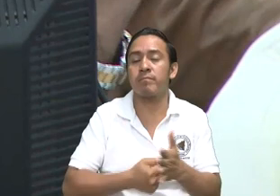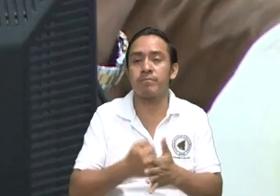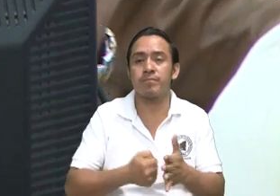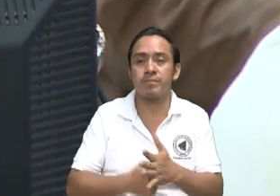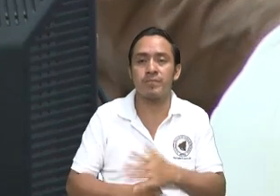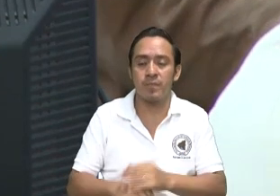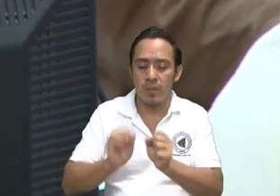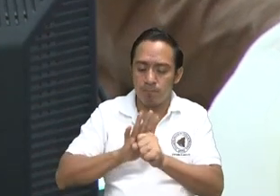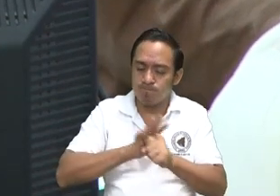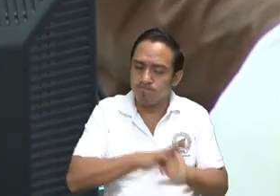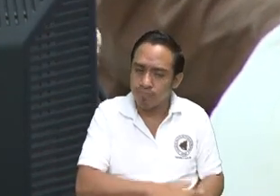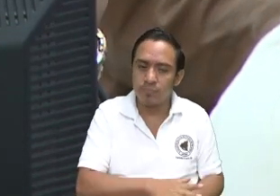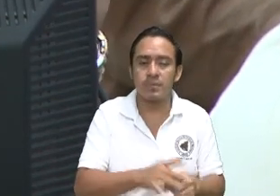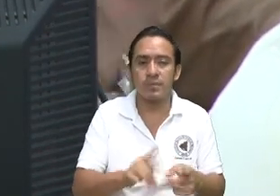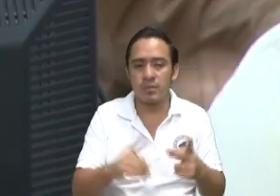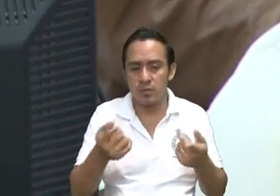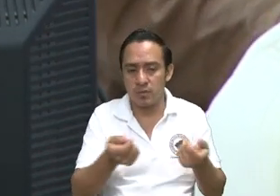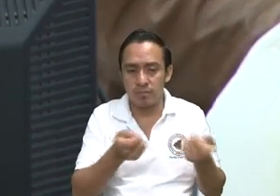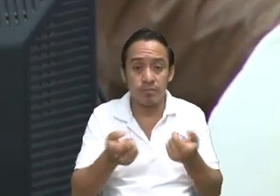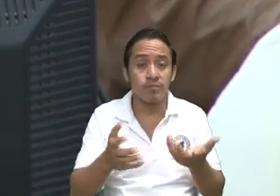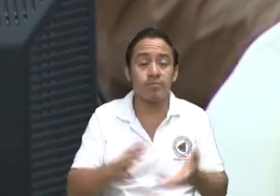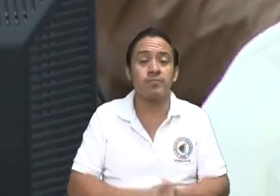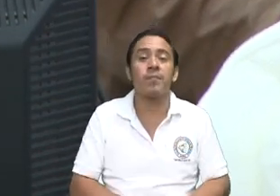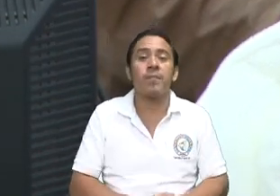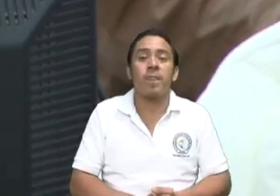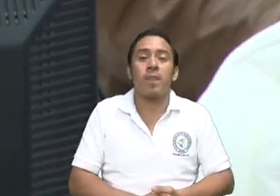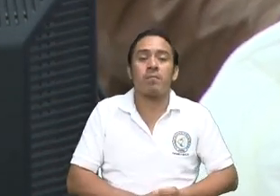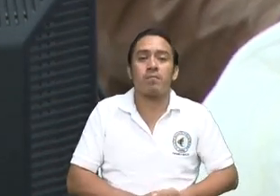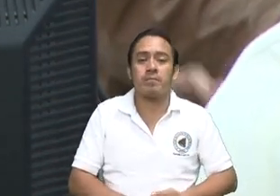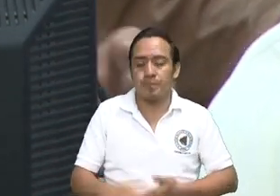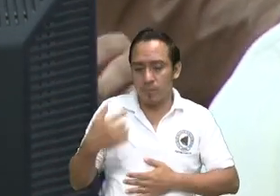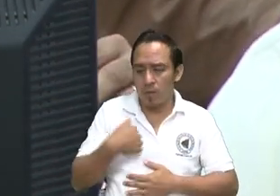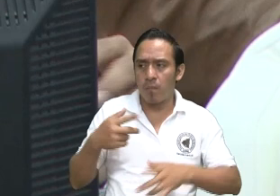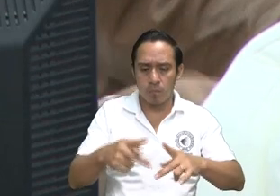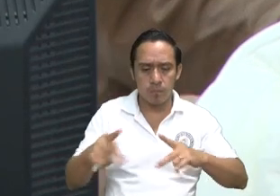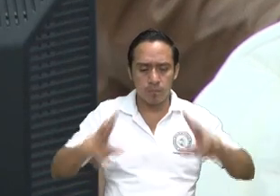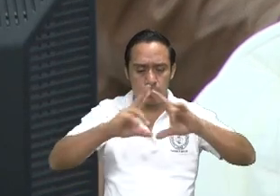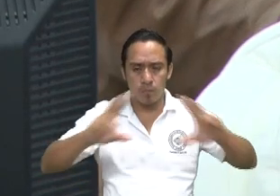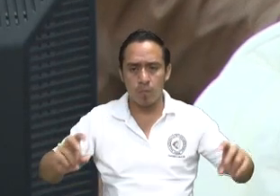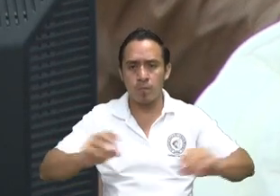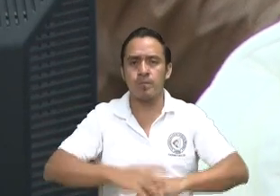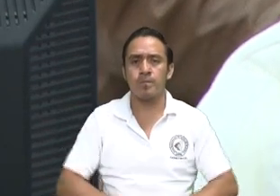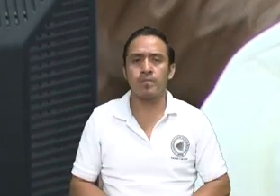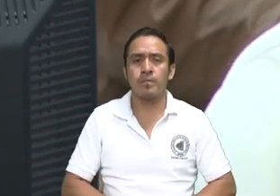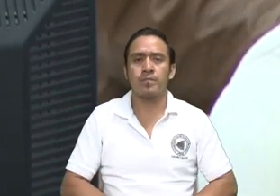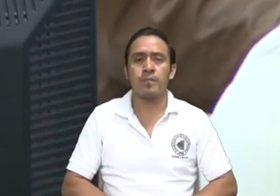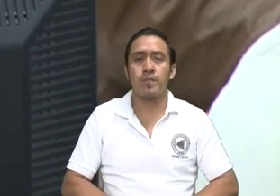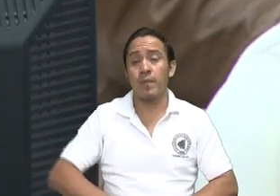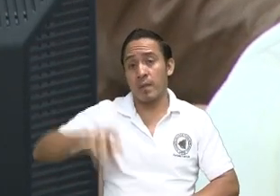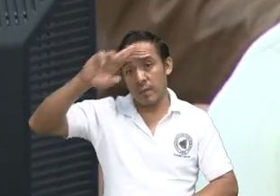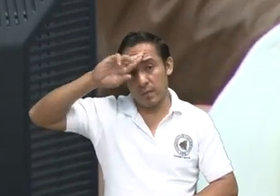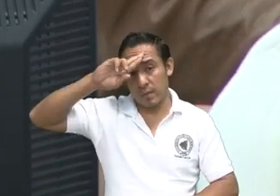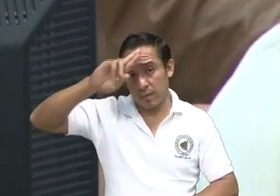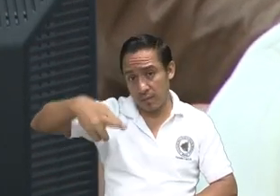la opresión y la dominación. Para nosotros los nicaragüenses, el